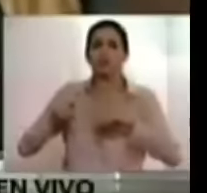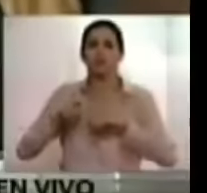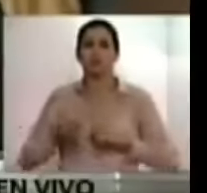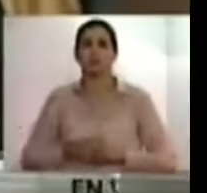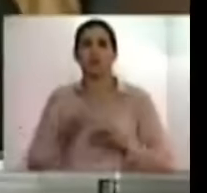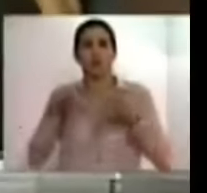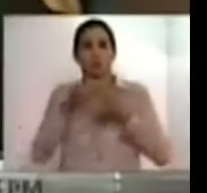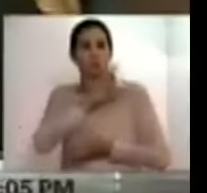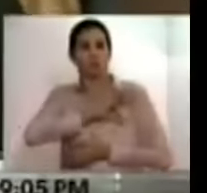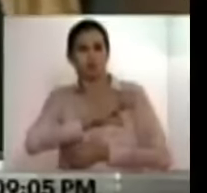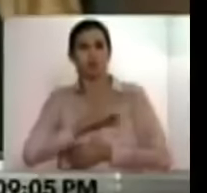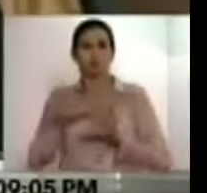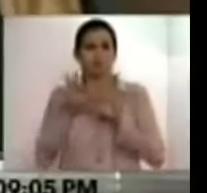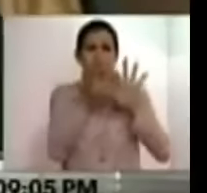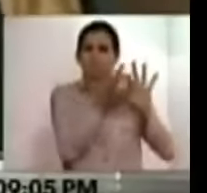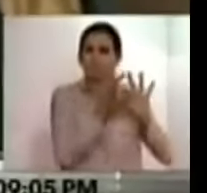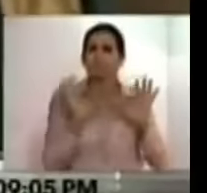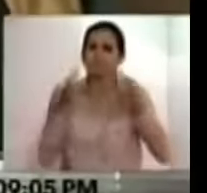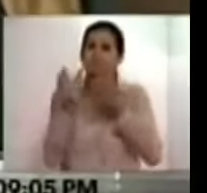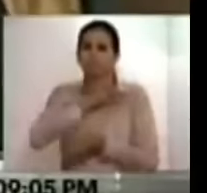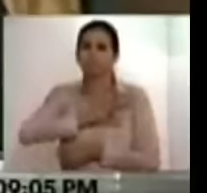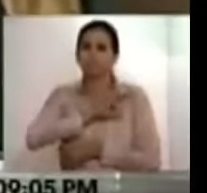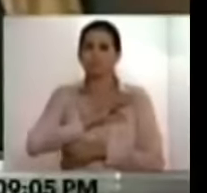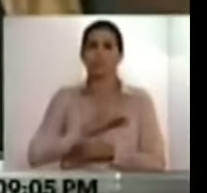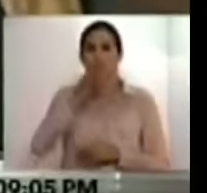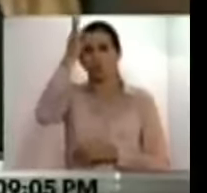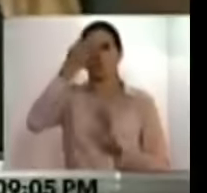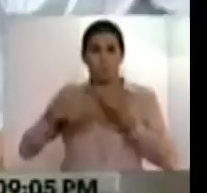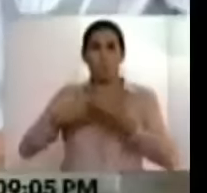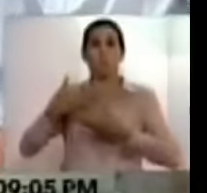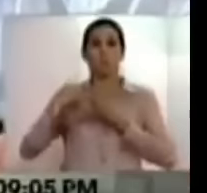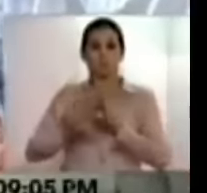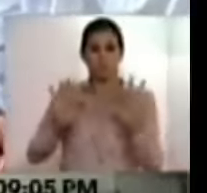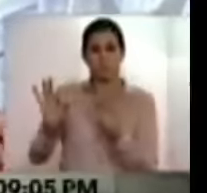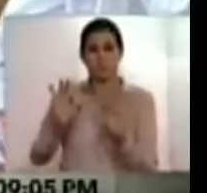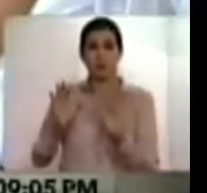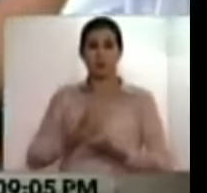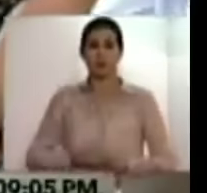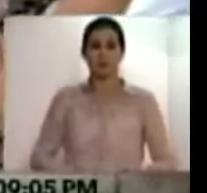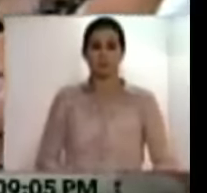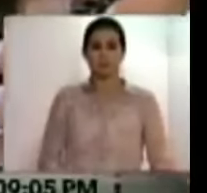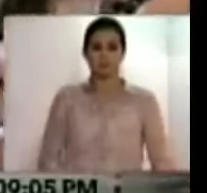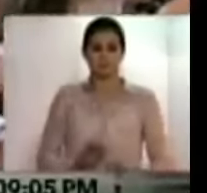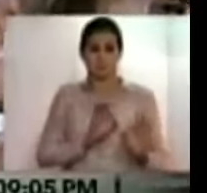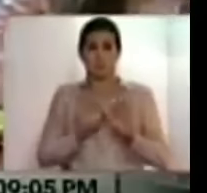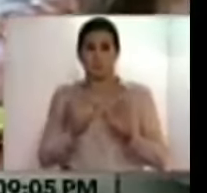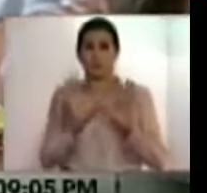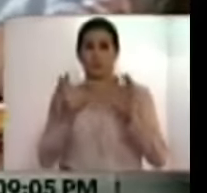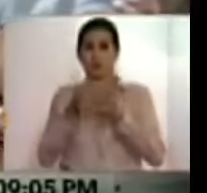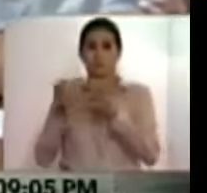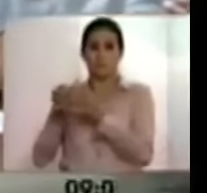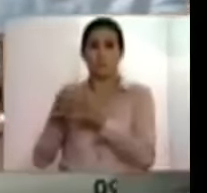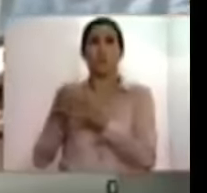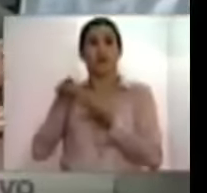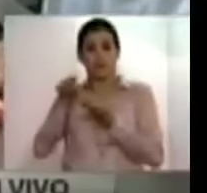sociales, la articulación de los movimientos sociales y los consejos comunales como instancias de poder popular y de gobierno local allí en